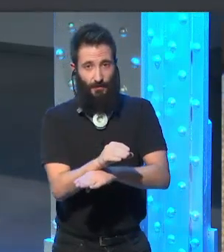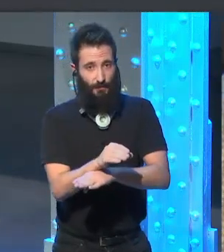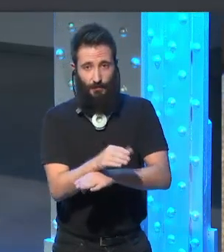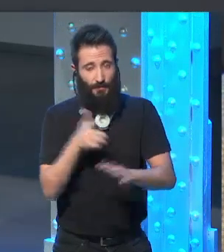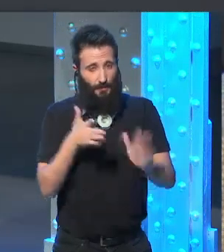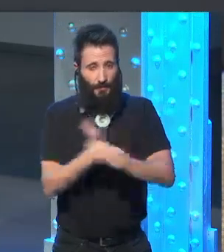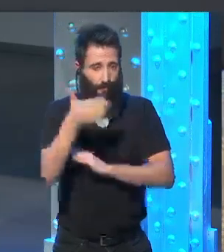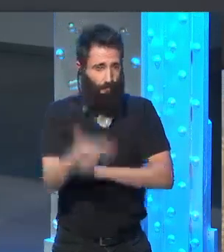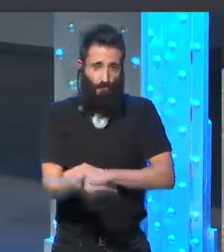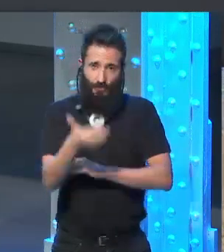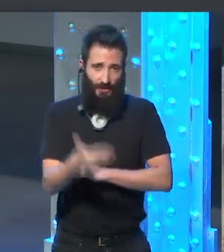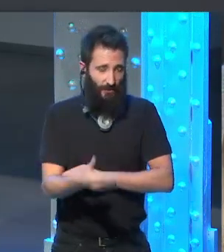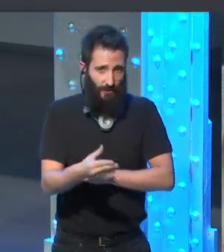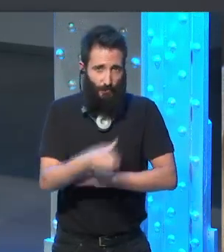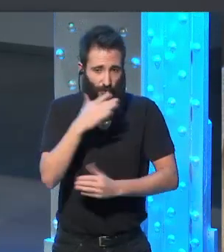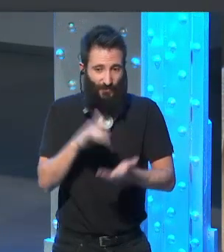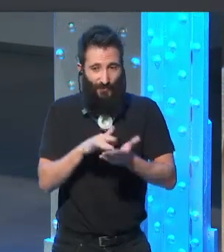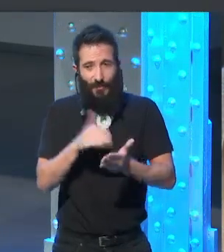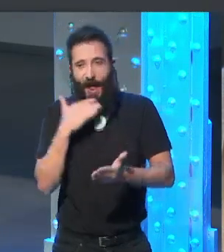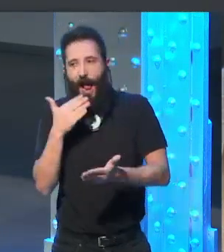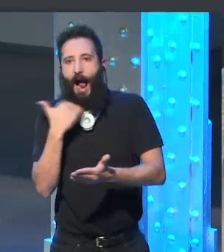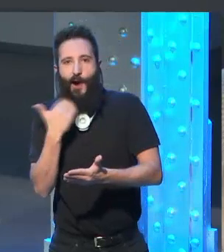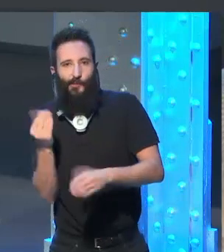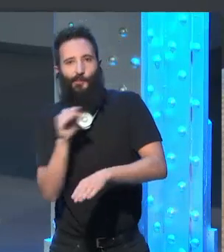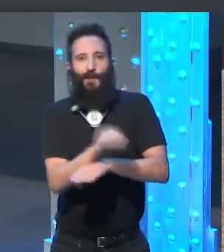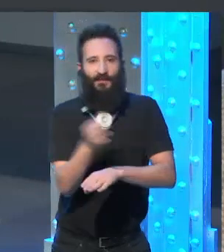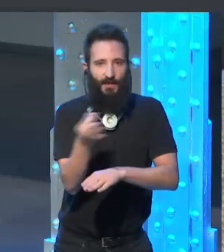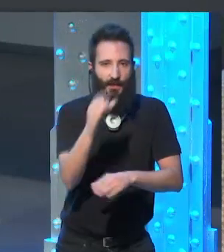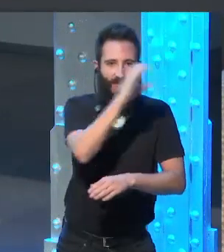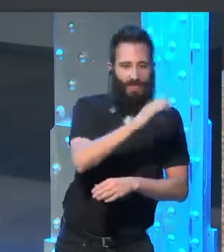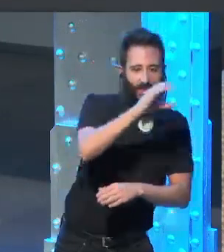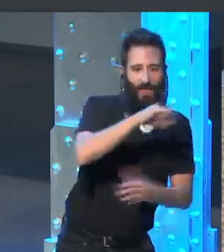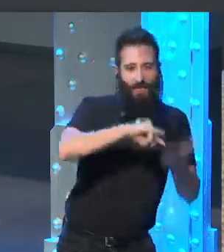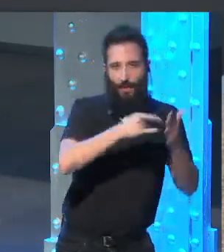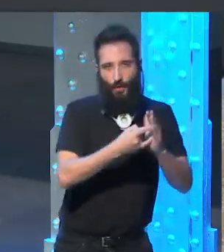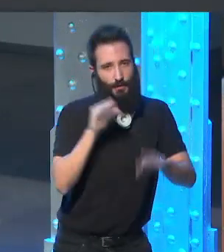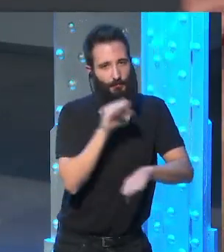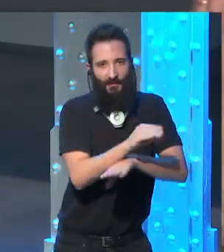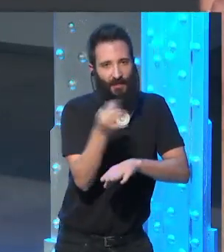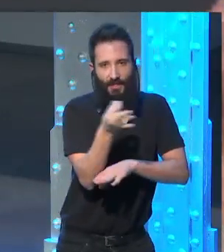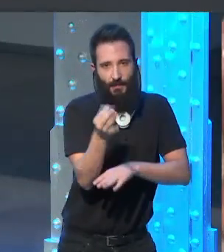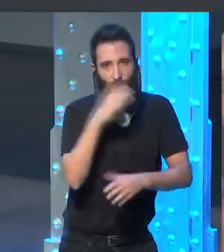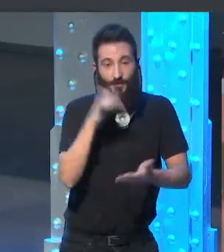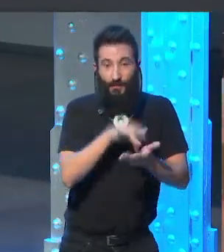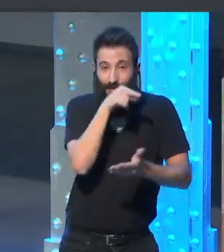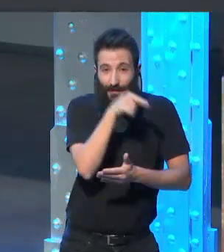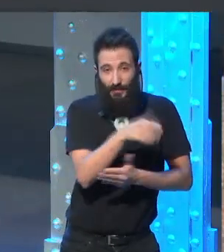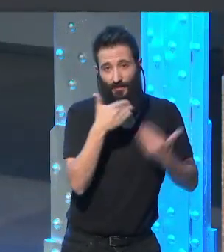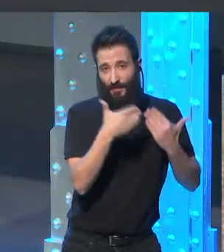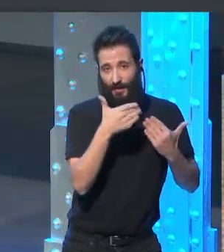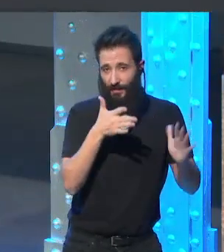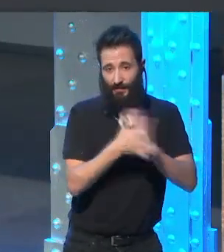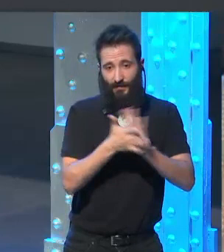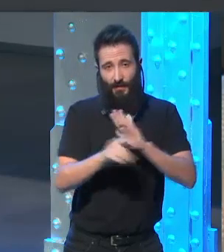creo que es muy importante, al menos gran parte de ella debería hacerse en ciencia y tecnología, porque al fin y al cabo es lo que lleva